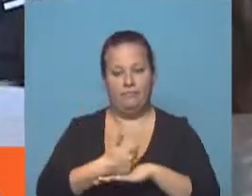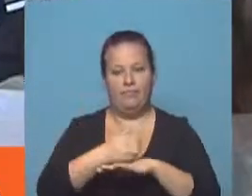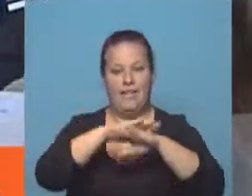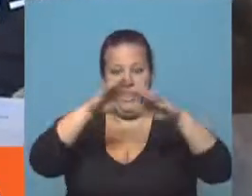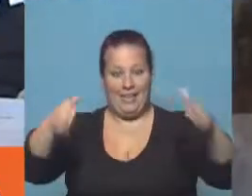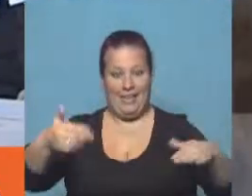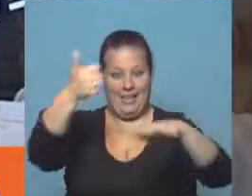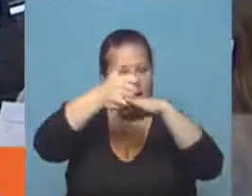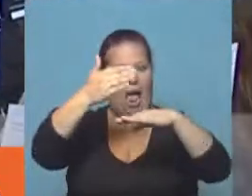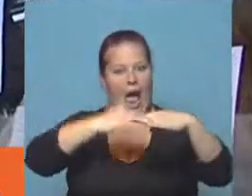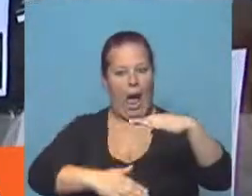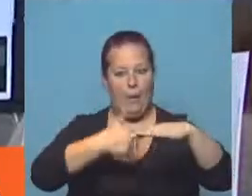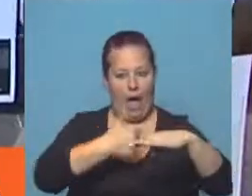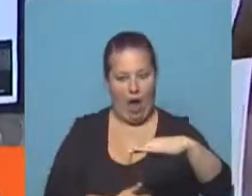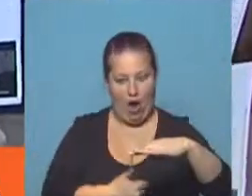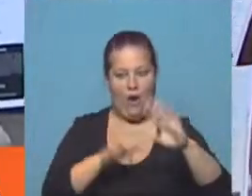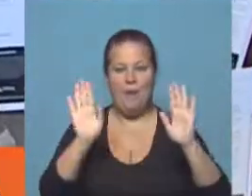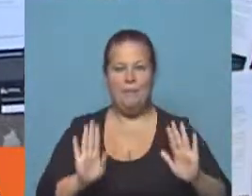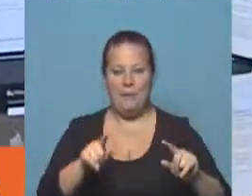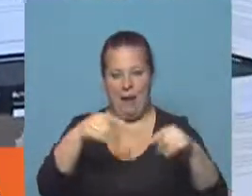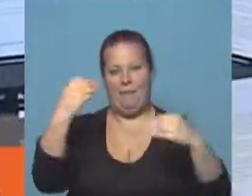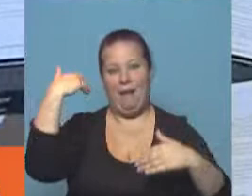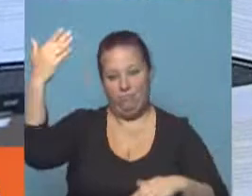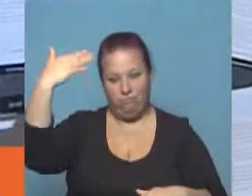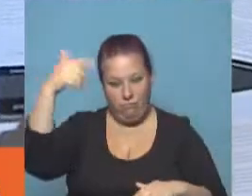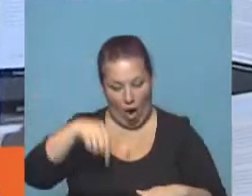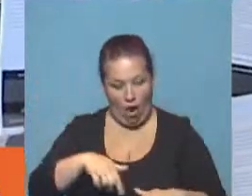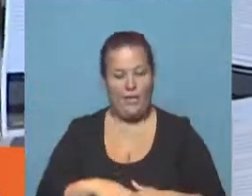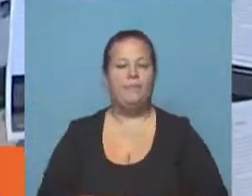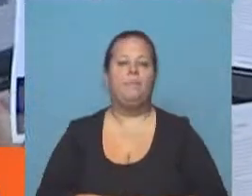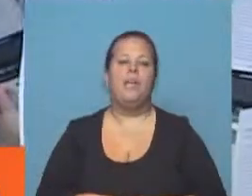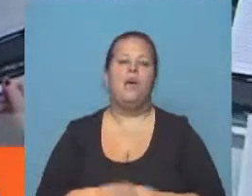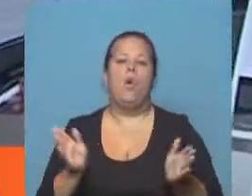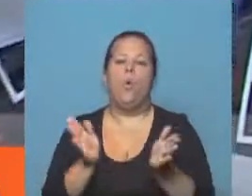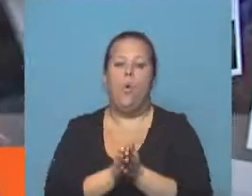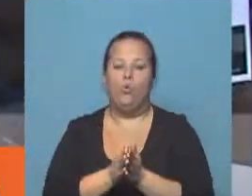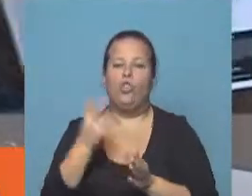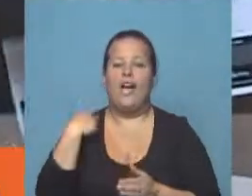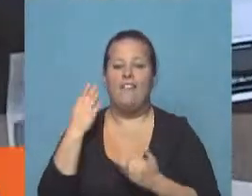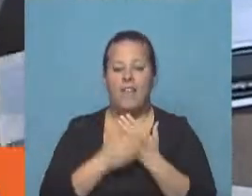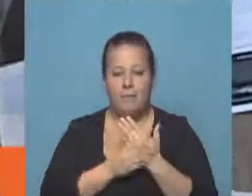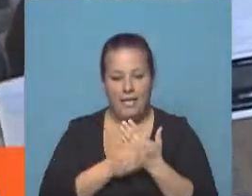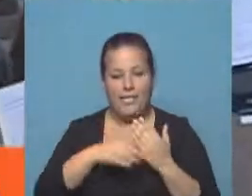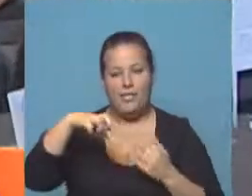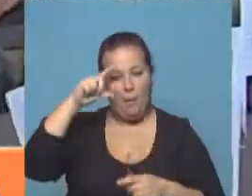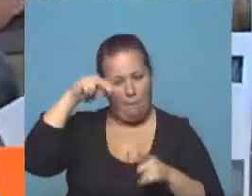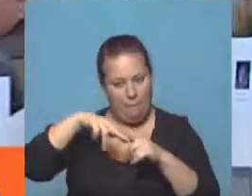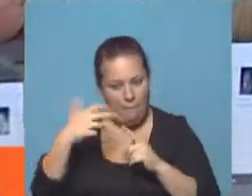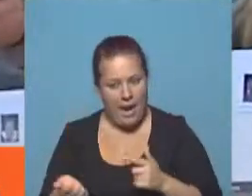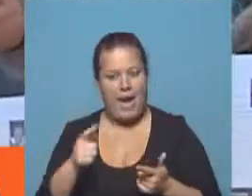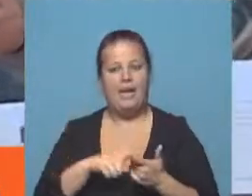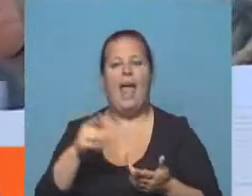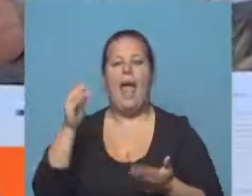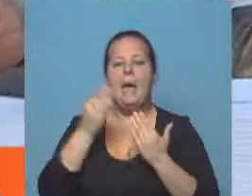debajo del palco armado a tal efecto para el acto de hoy. Está acompañado por el jefe de gabinete, Marcos Peña, por